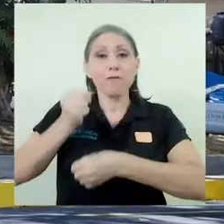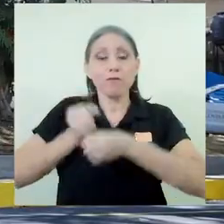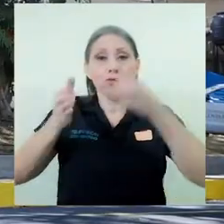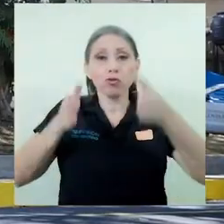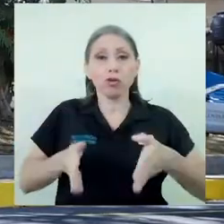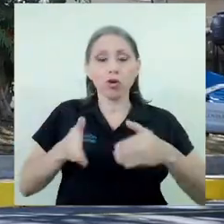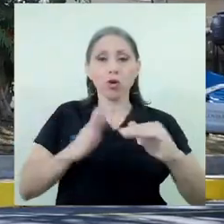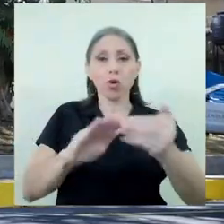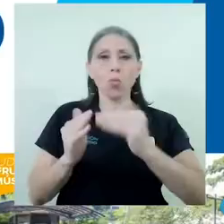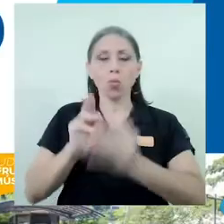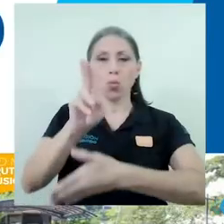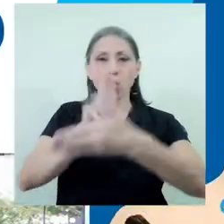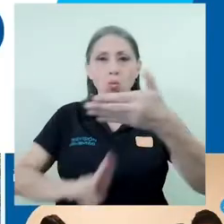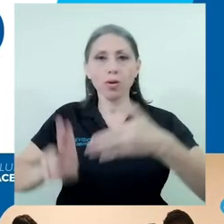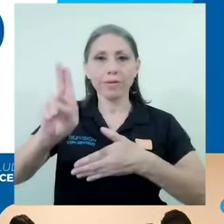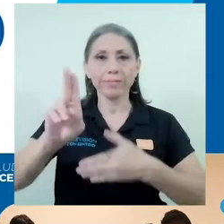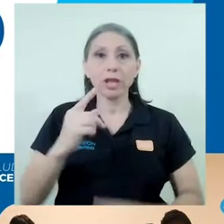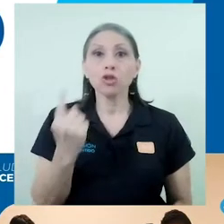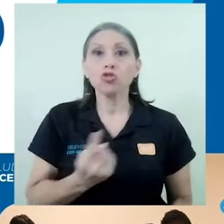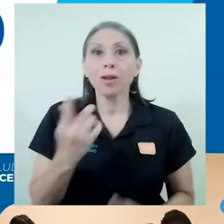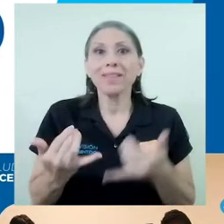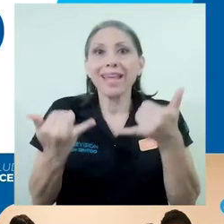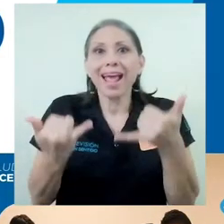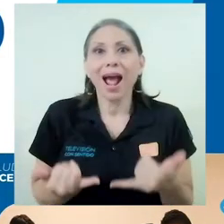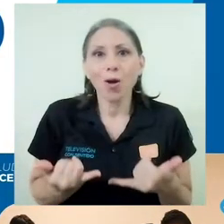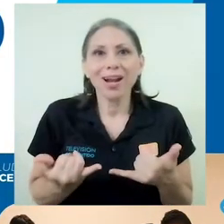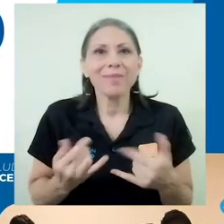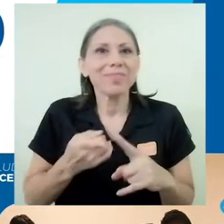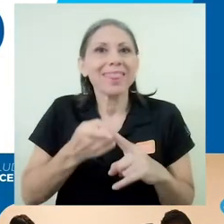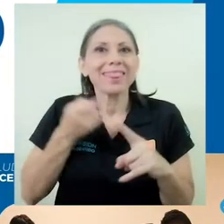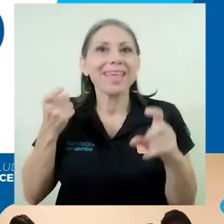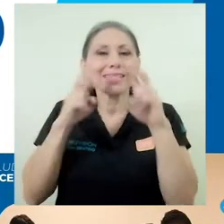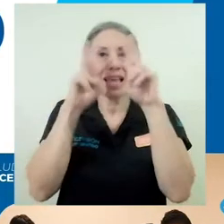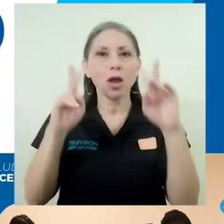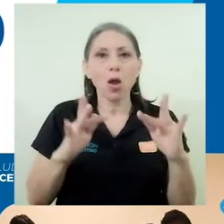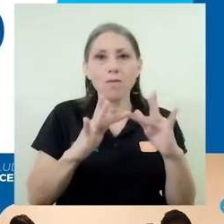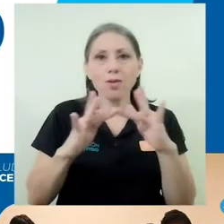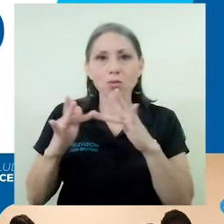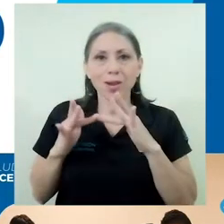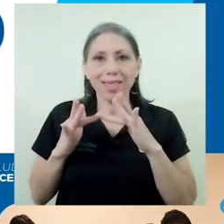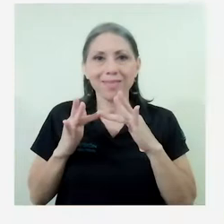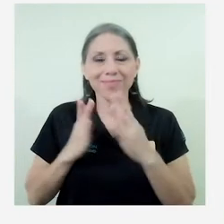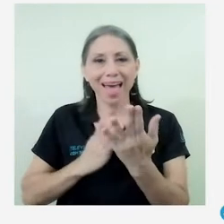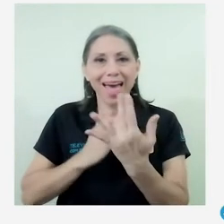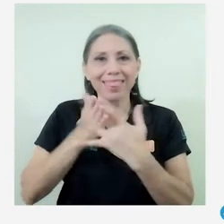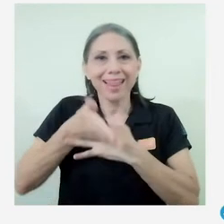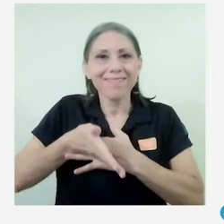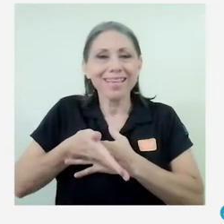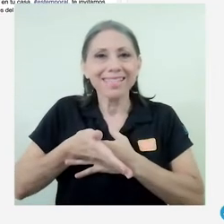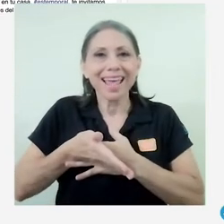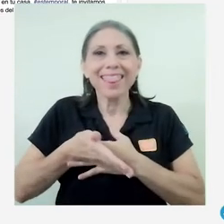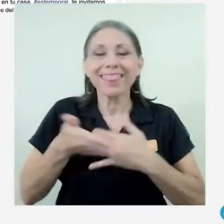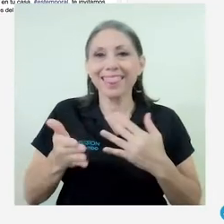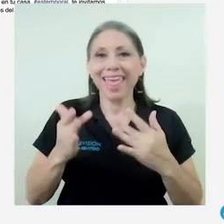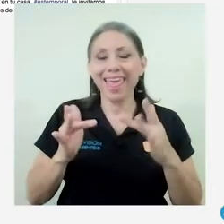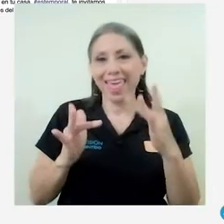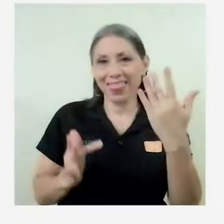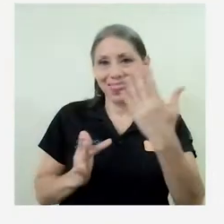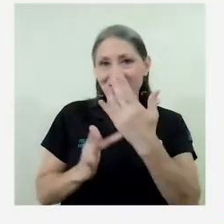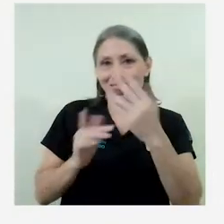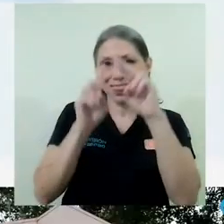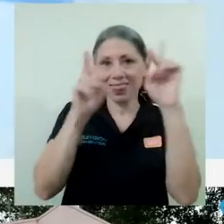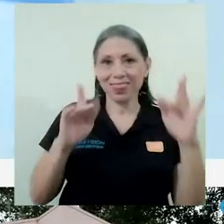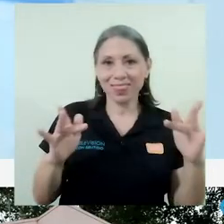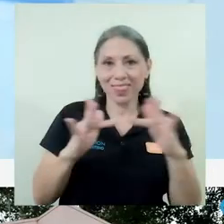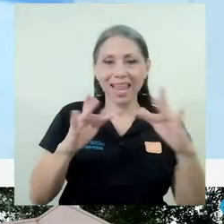universitaria, solamente que ahora lo hace desde la virtualidad a través de teleconsultas. La